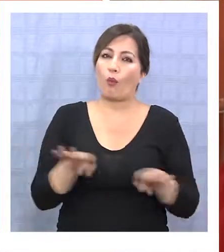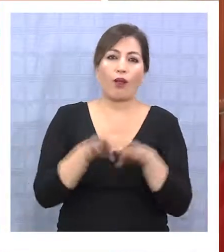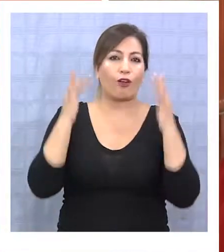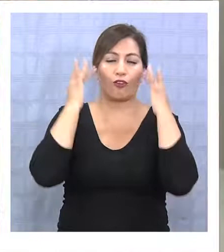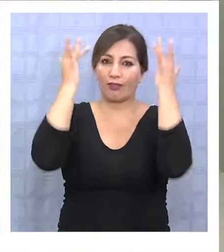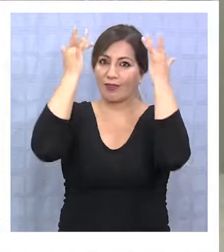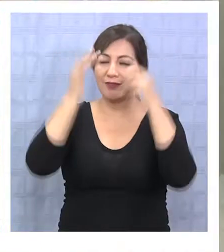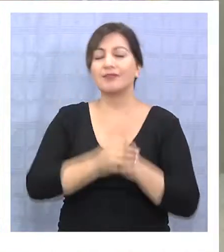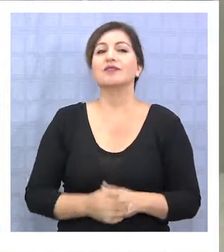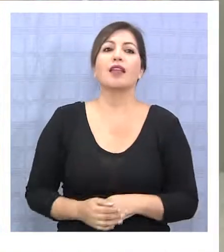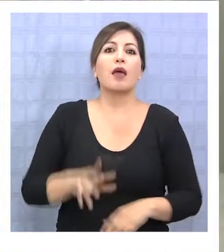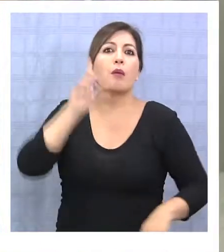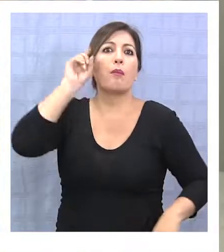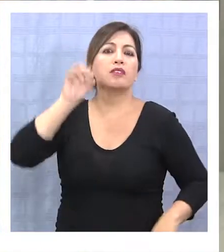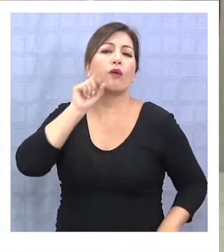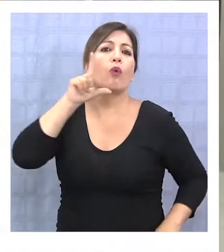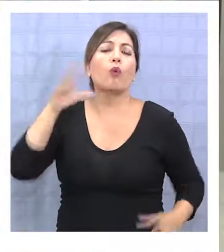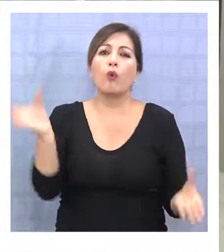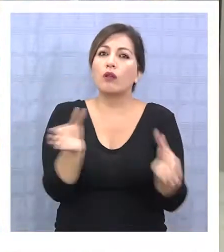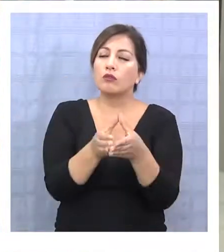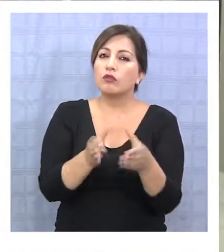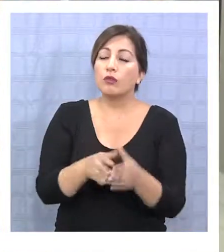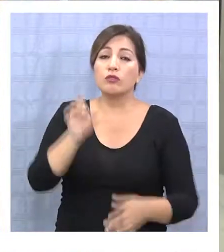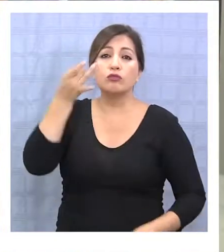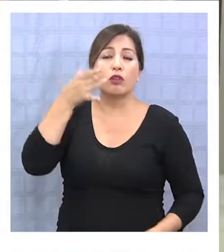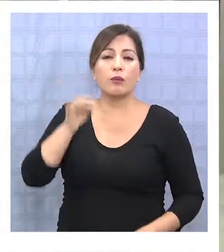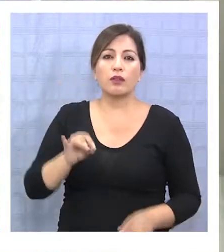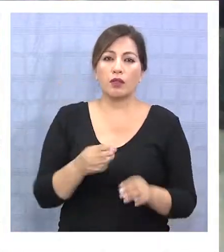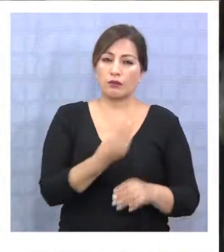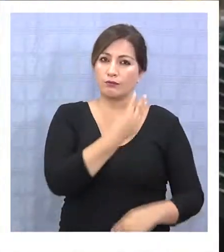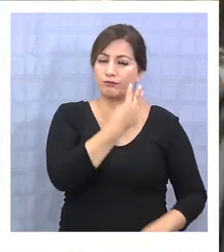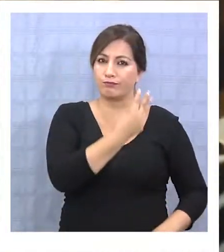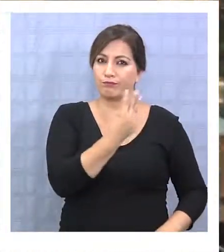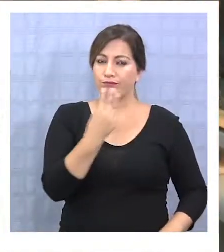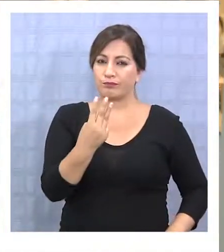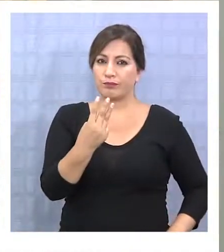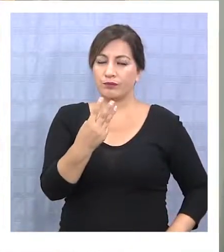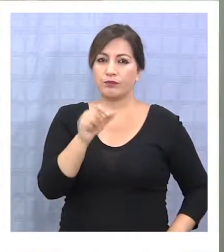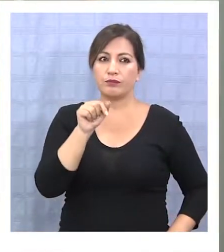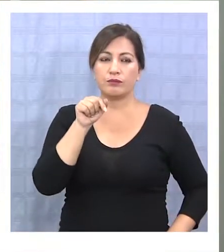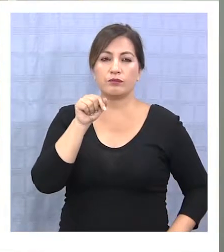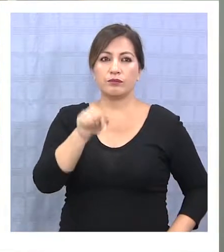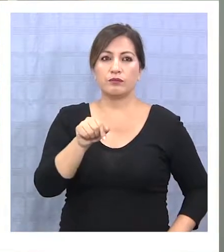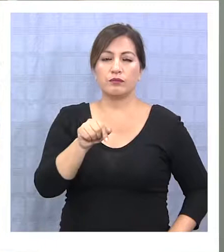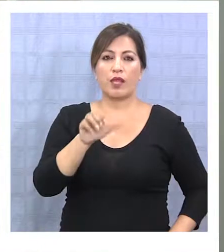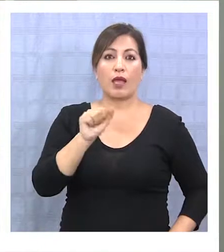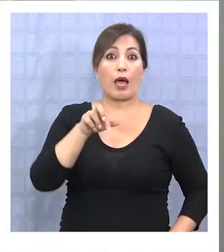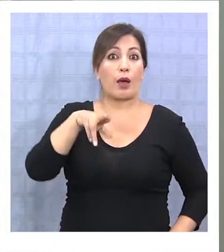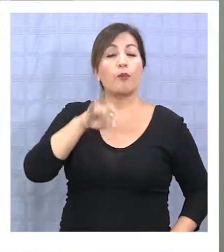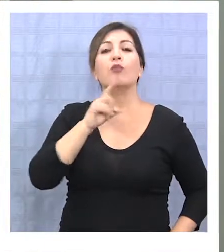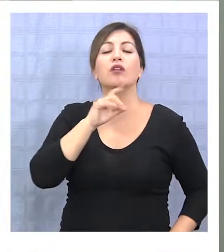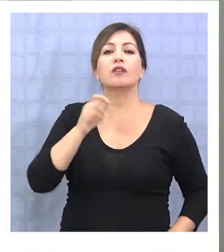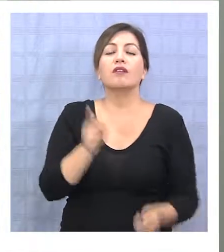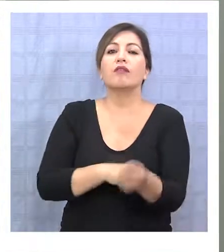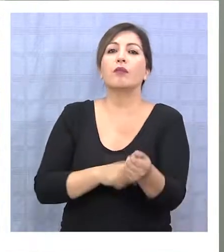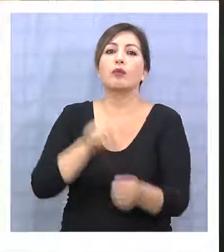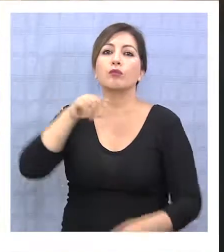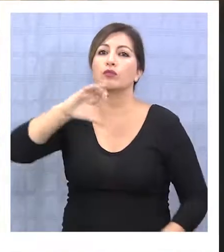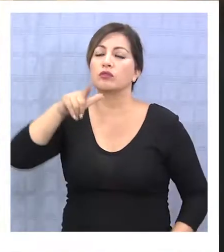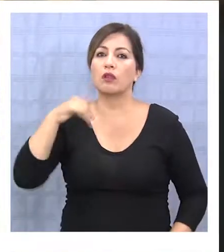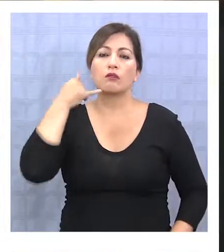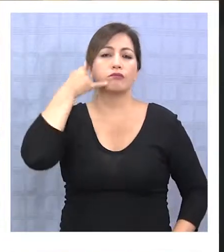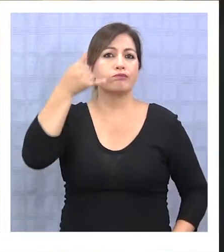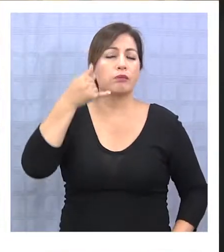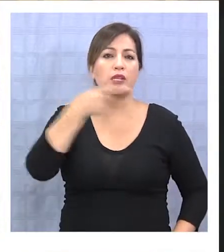estoy contenta. Para saber en qué grupo se encuentra solo debe ingresar a la página web www.aportefamiliar.cl